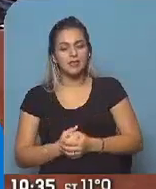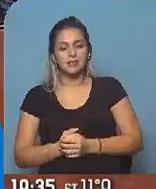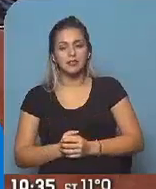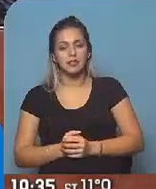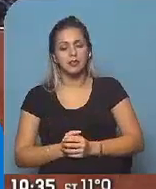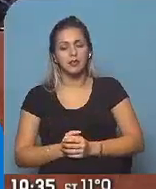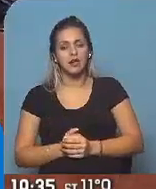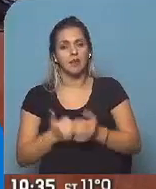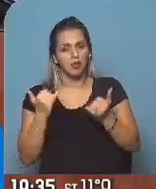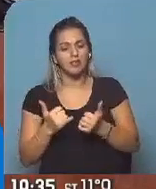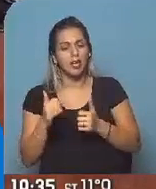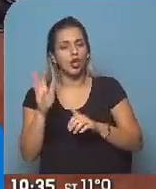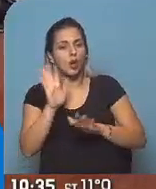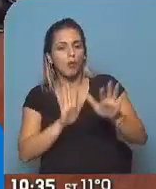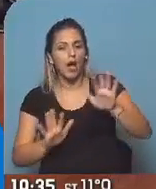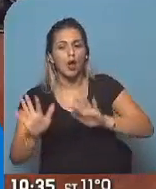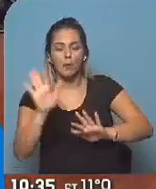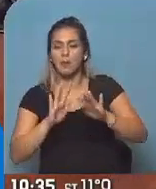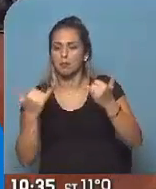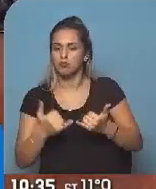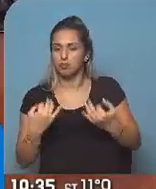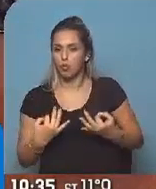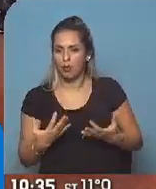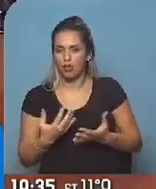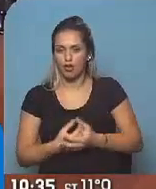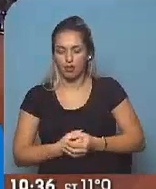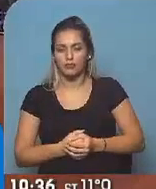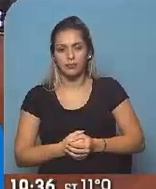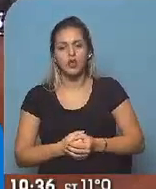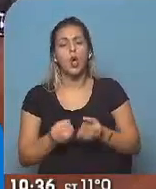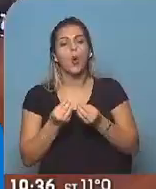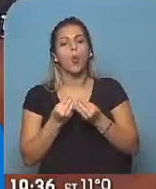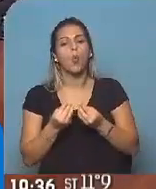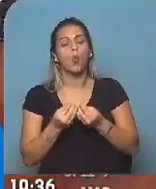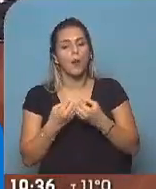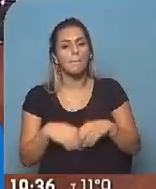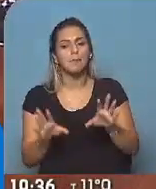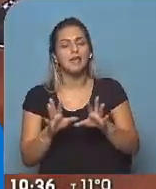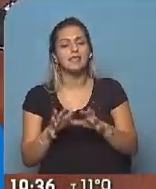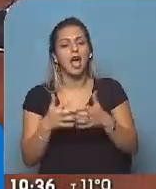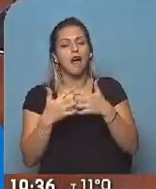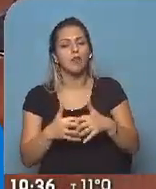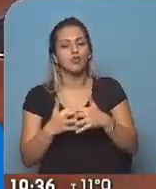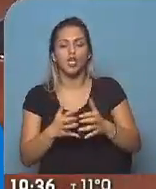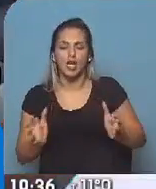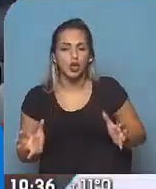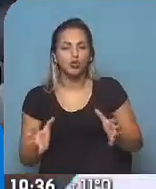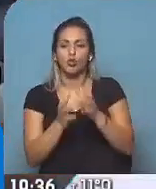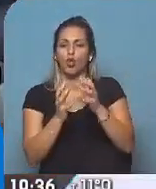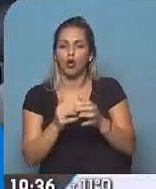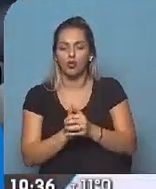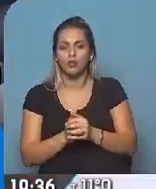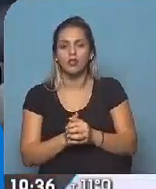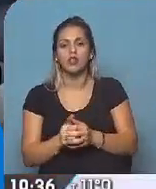una infraestructura y equipamiento muy importante. ¿Cuándo comenzarán a entrar en función todo ese equipamiento y, por supuesto, las